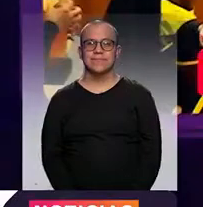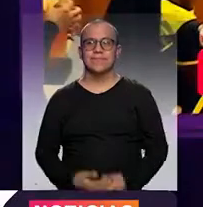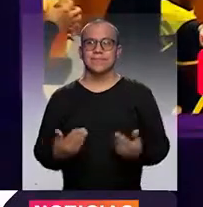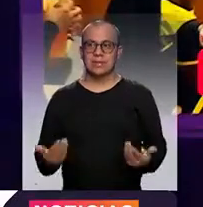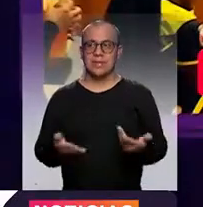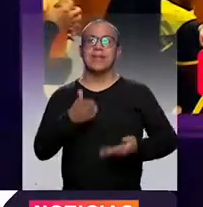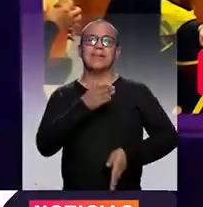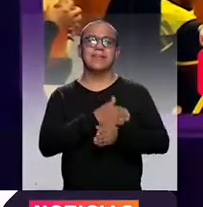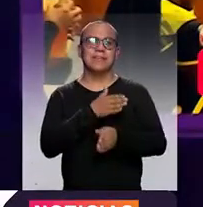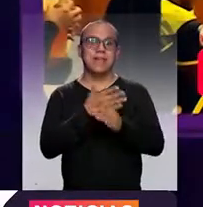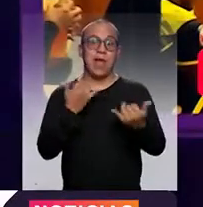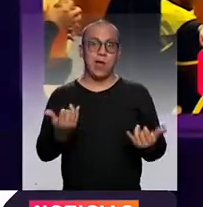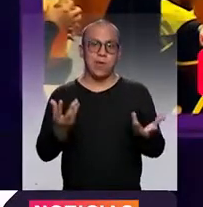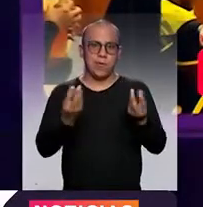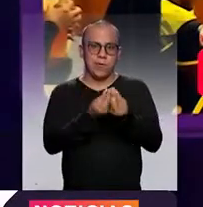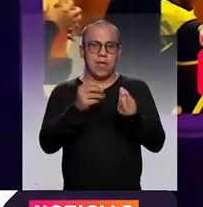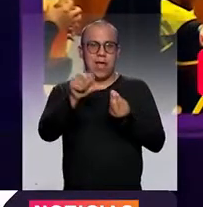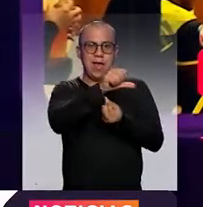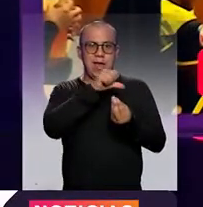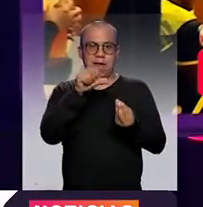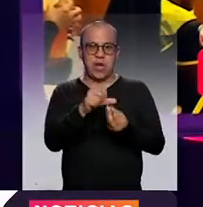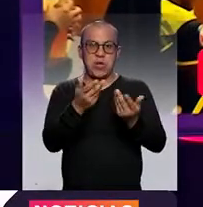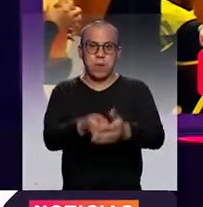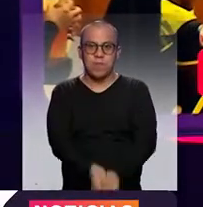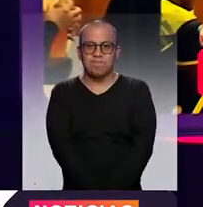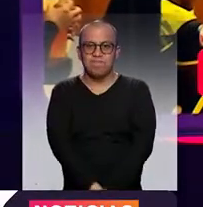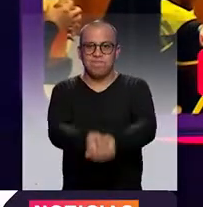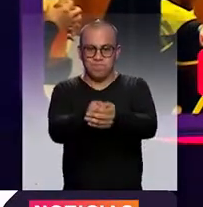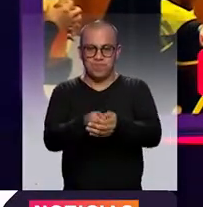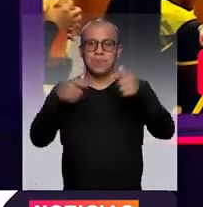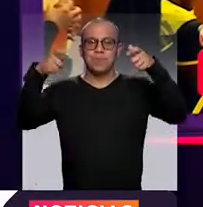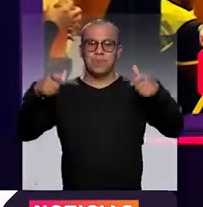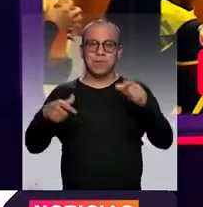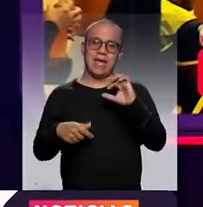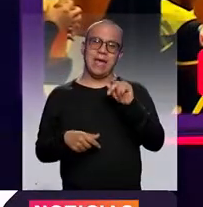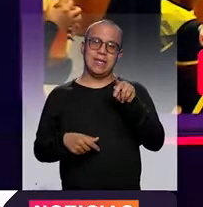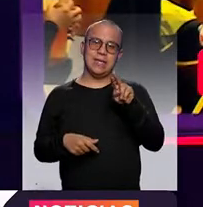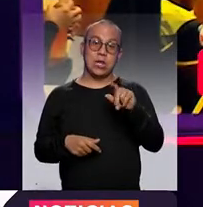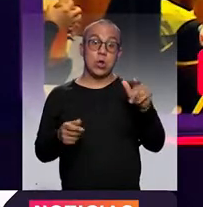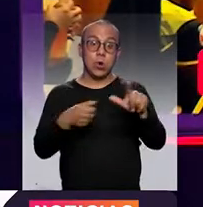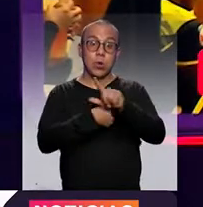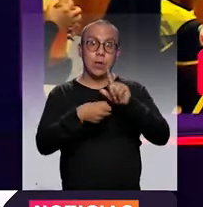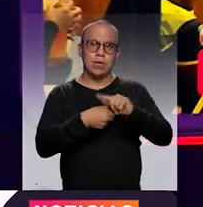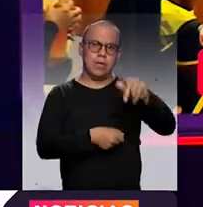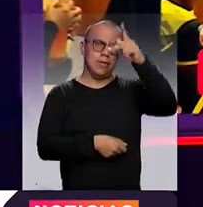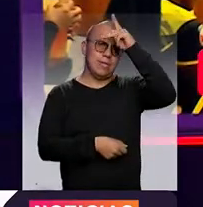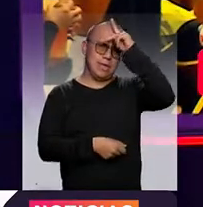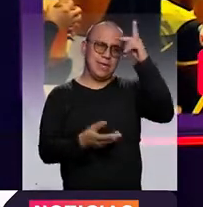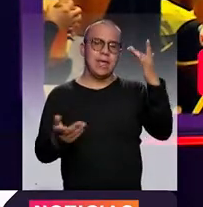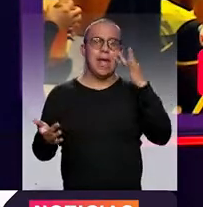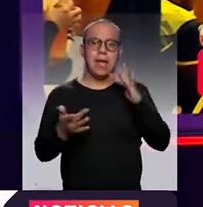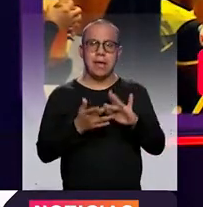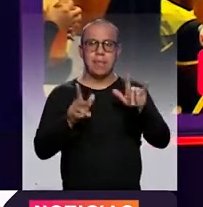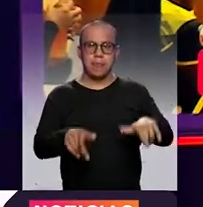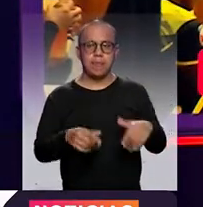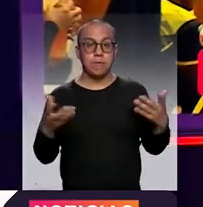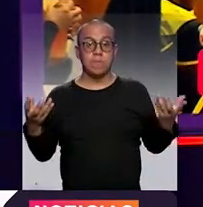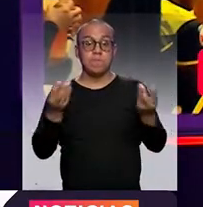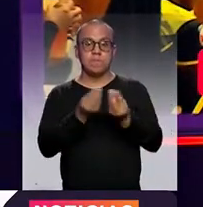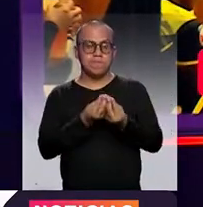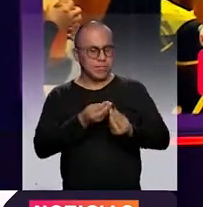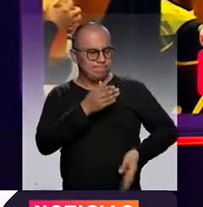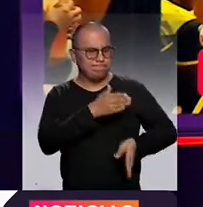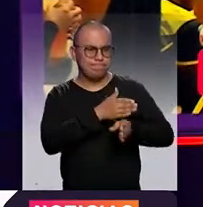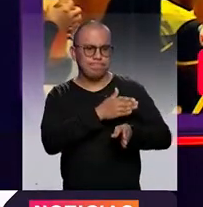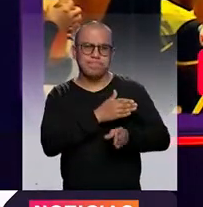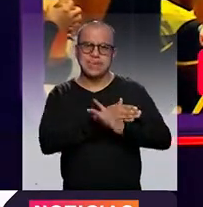Bueno, y continúa la Superliga Femenina de Voleibol en el Coliseo Cayetano Cañizares de la localidad de Kennedy en la ciudad de Bogotá. La UTCA sigue imparable